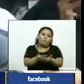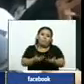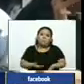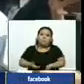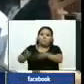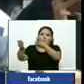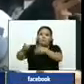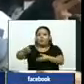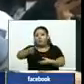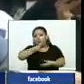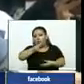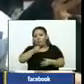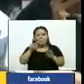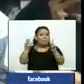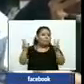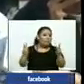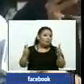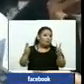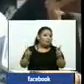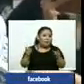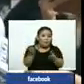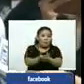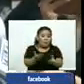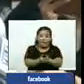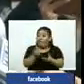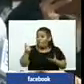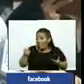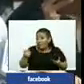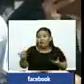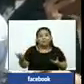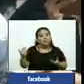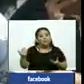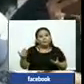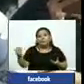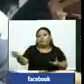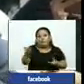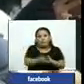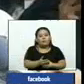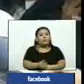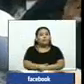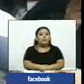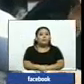informes respectivos en material y no los han enviado, o sea, incumplieron.